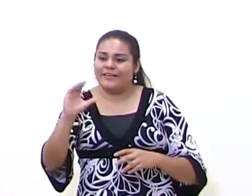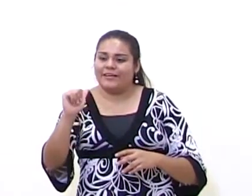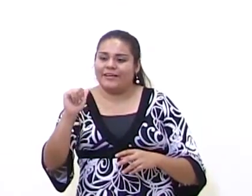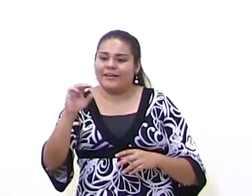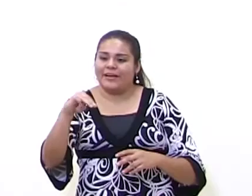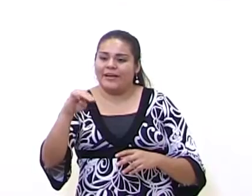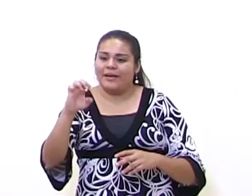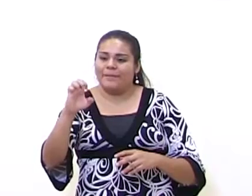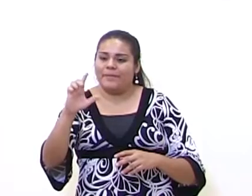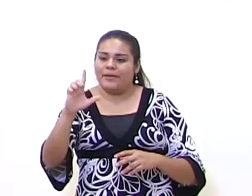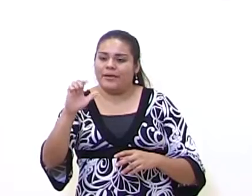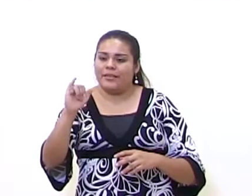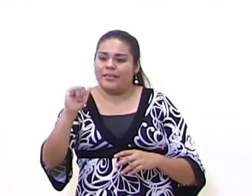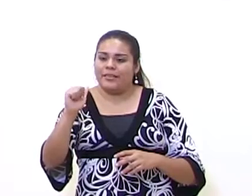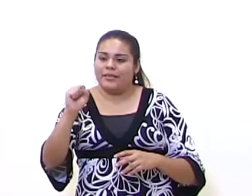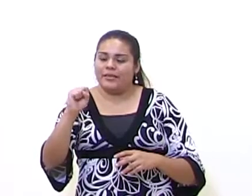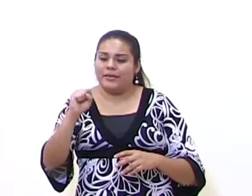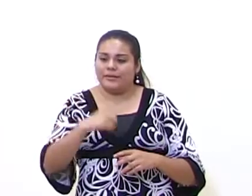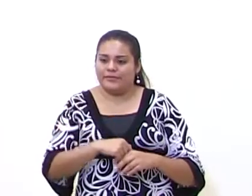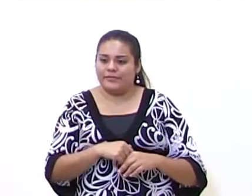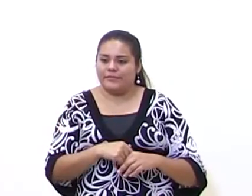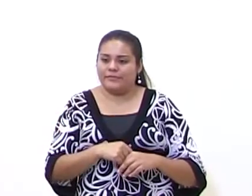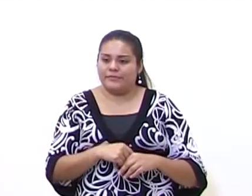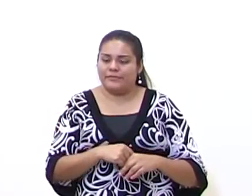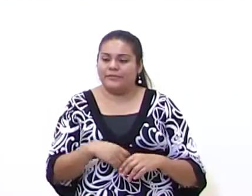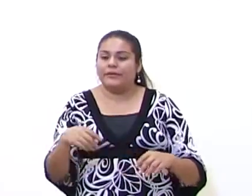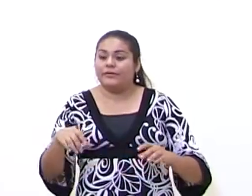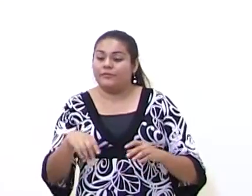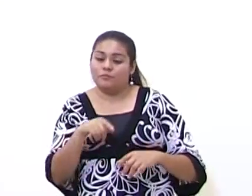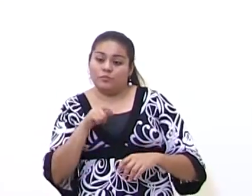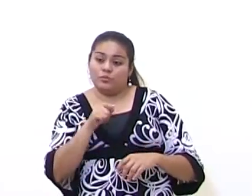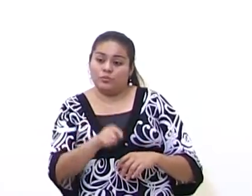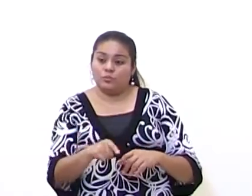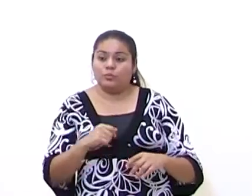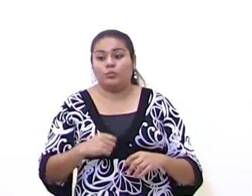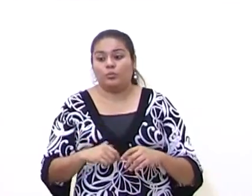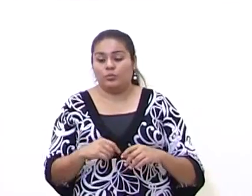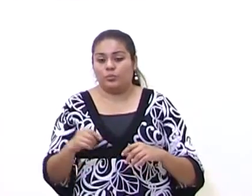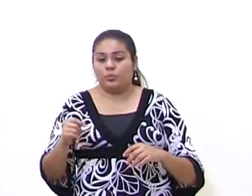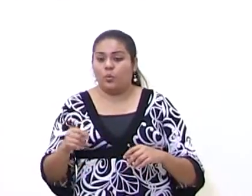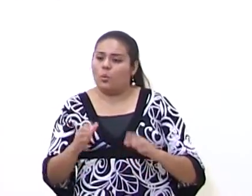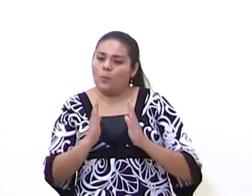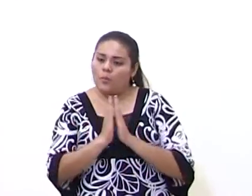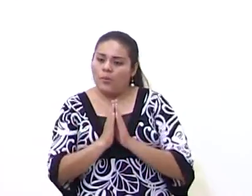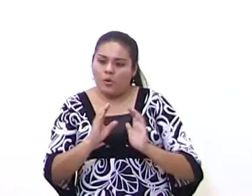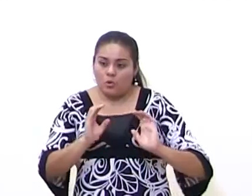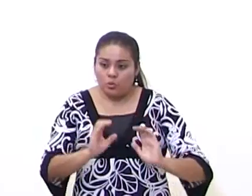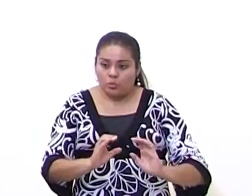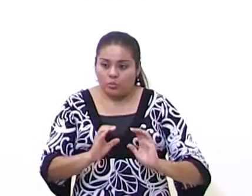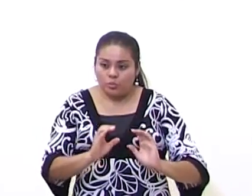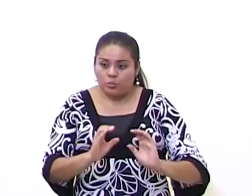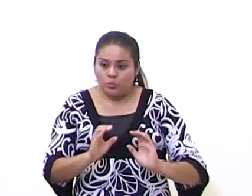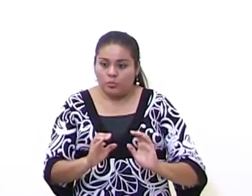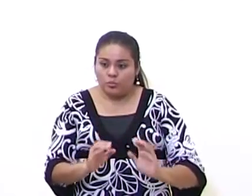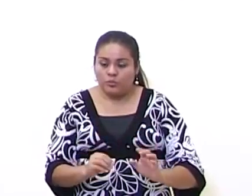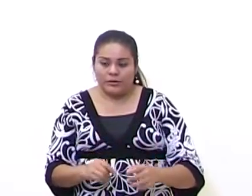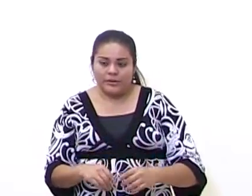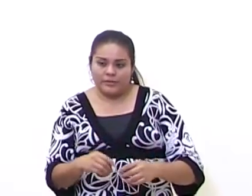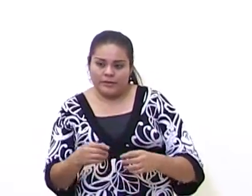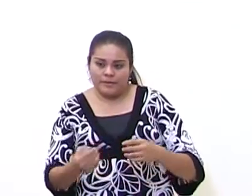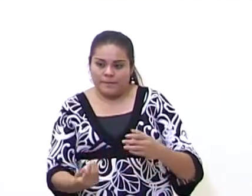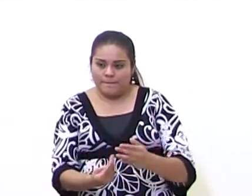esas camelias se iban a desarrollar más rápidamente y que iban a producir rosas grandes si